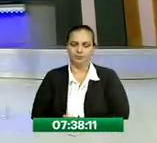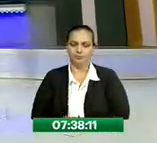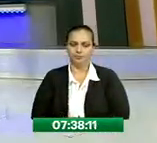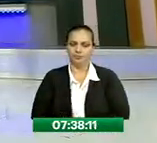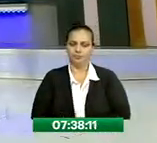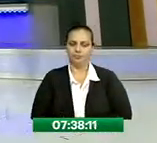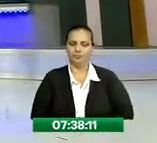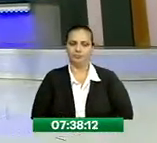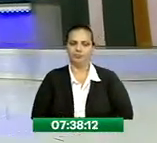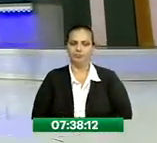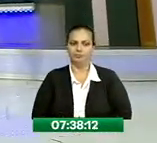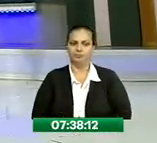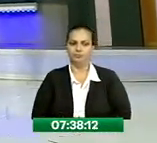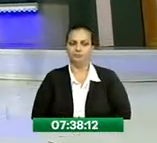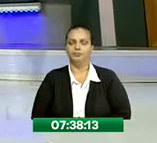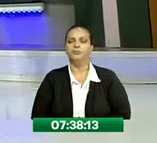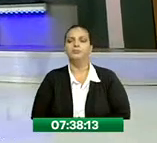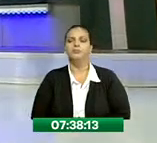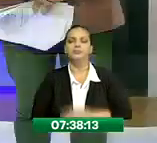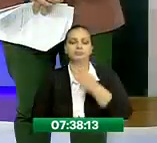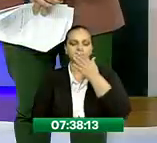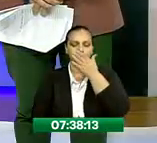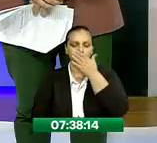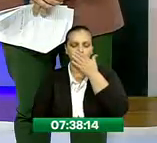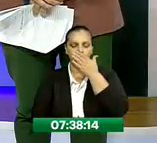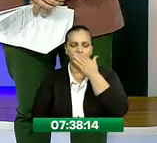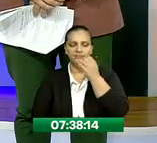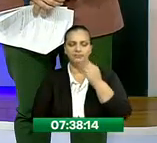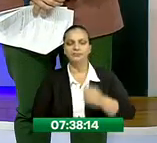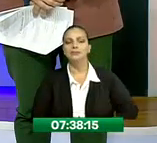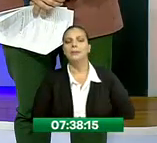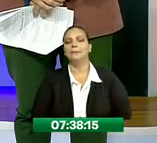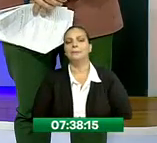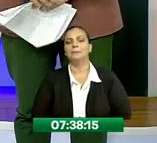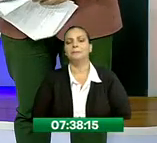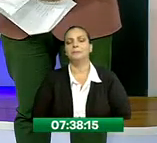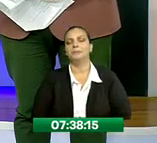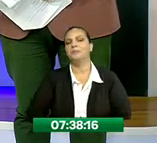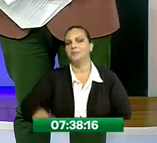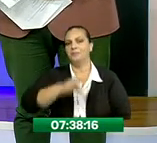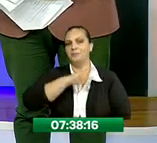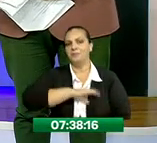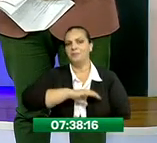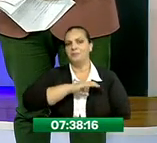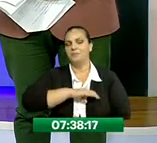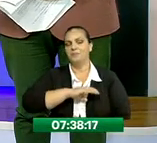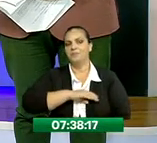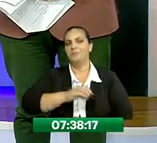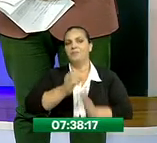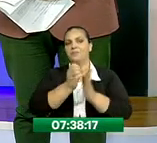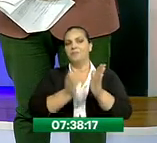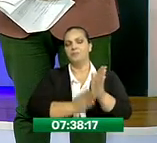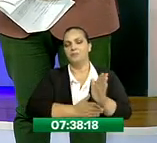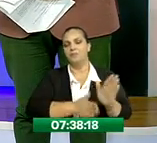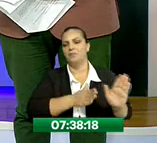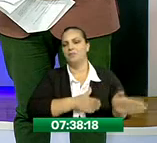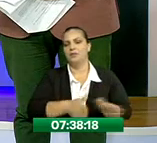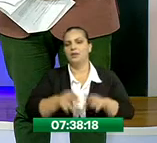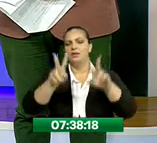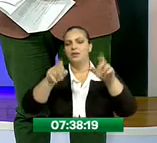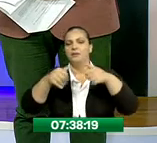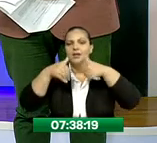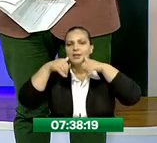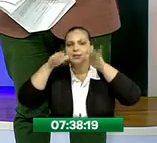Y Diciembre Seguro es el plan operativo que surgió por parte de la Policía Nacional con la finalidad de